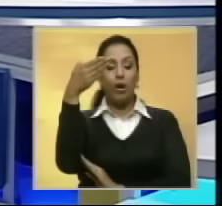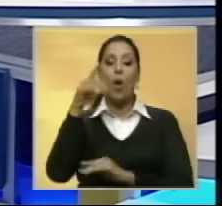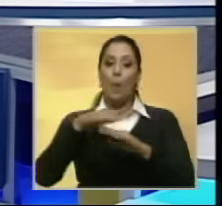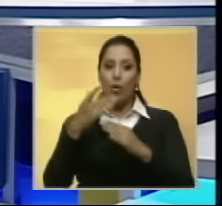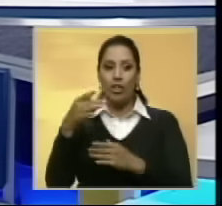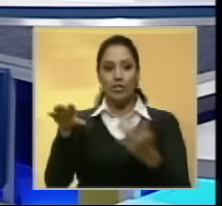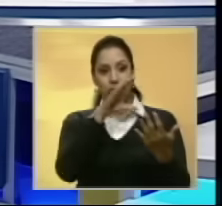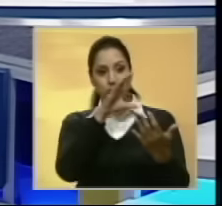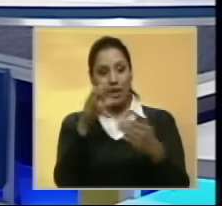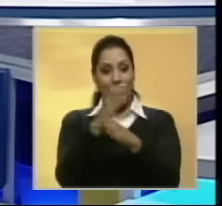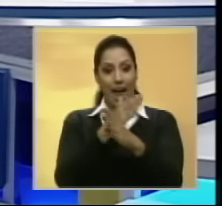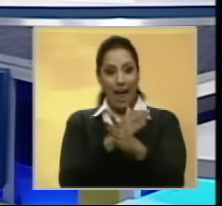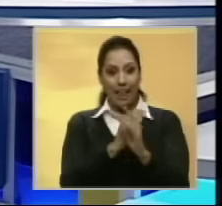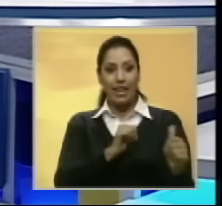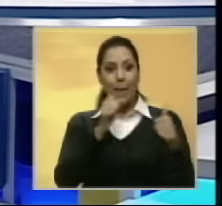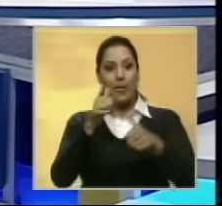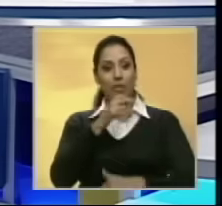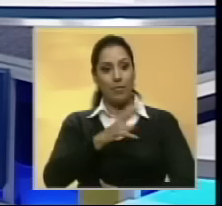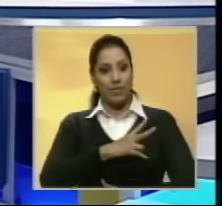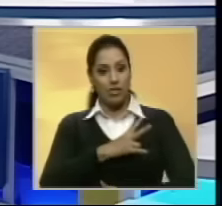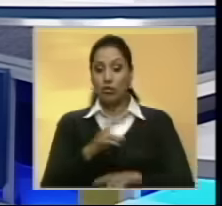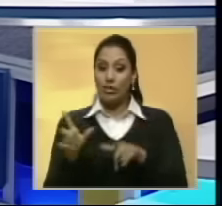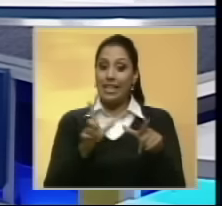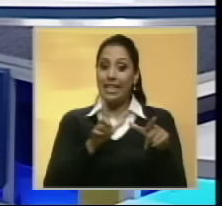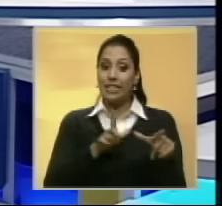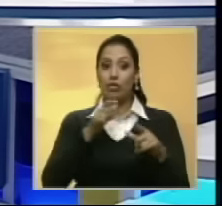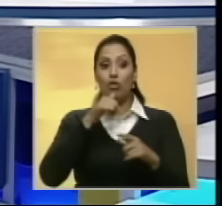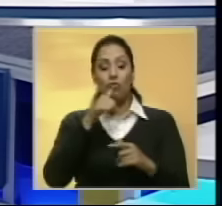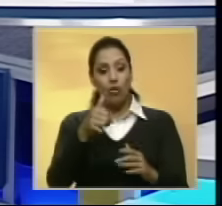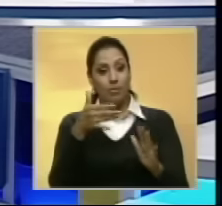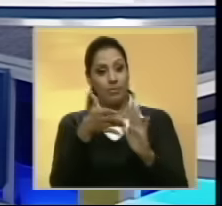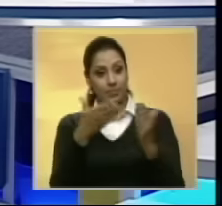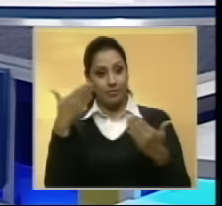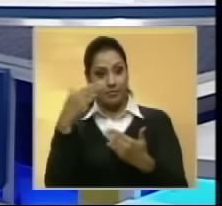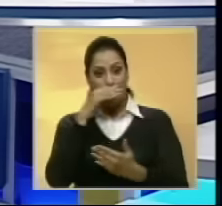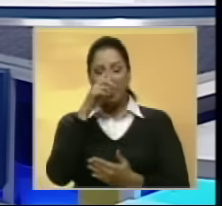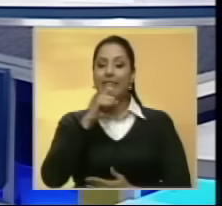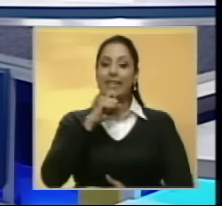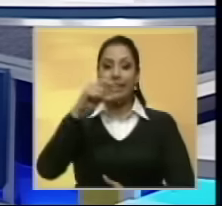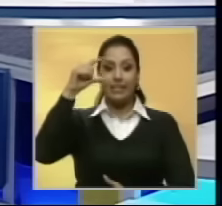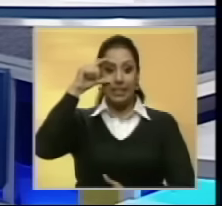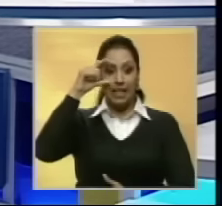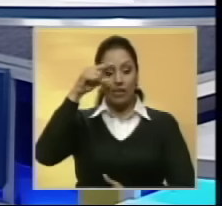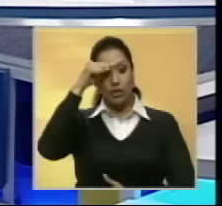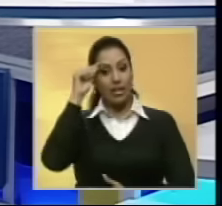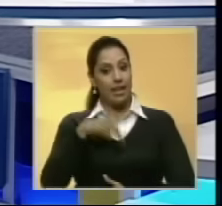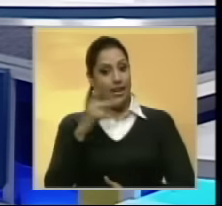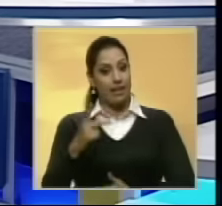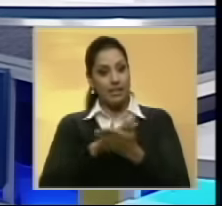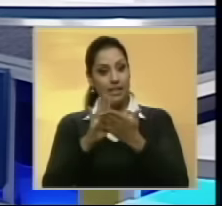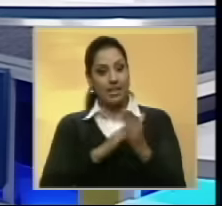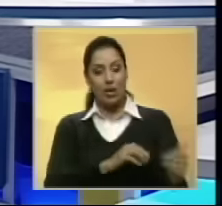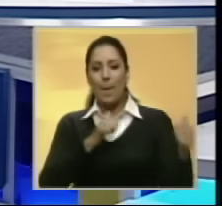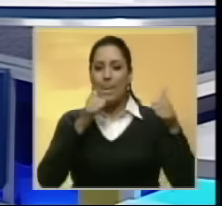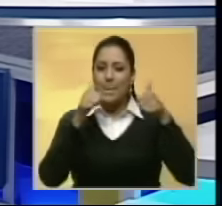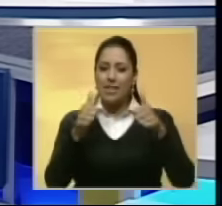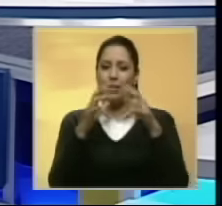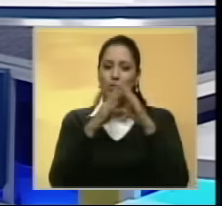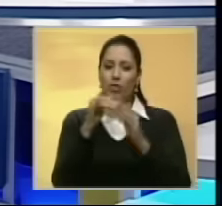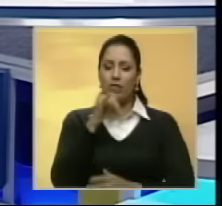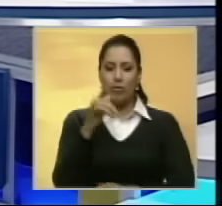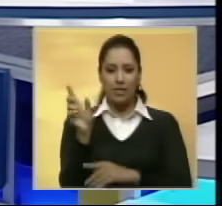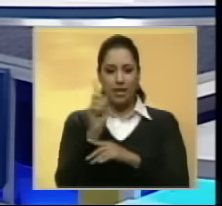himno nacional previo al noticiero. Ya estamos listos en nombre de nuestro equipo, Néstor Brito Landi, que les habla Andrina Yepes. Comenzamos a revisar